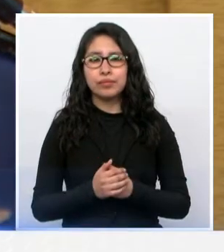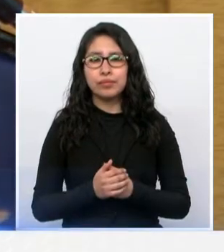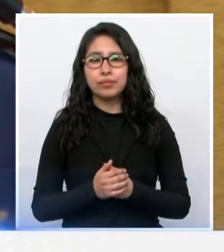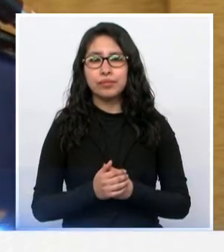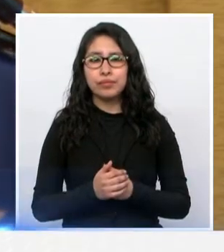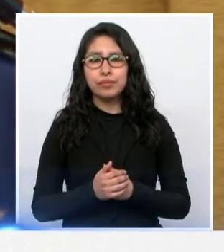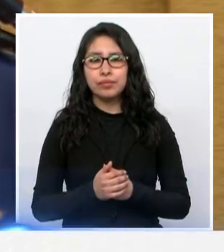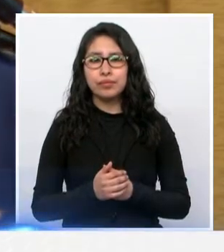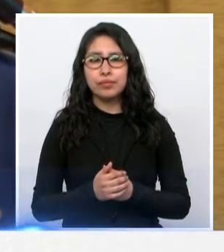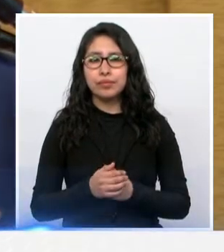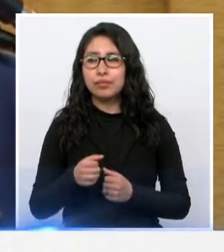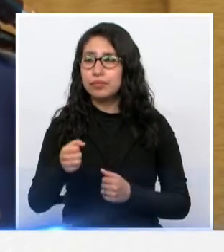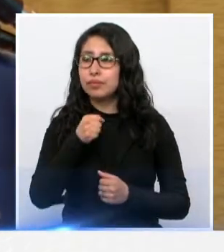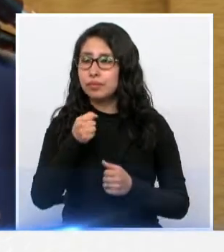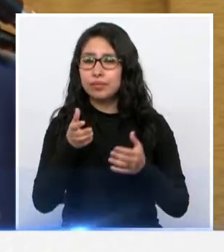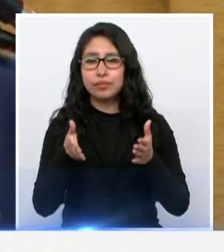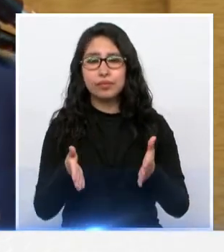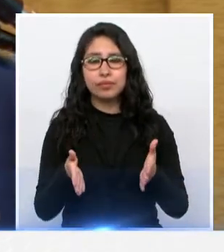señores de la prensa,